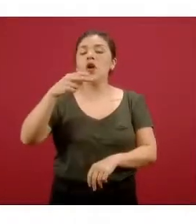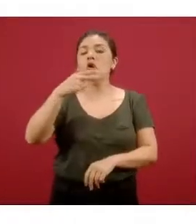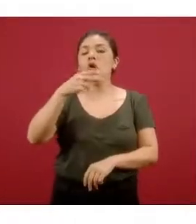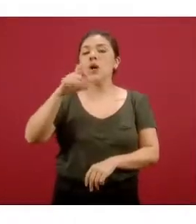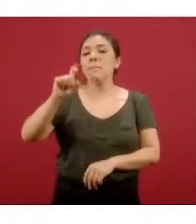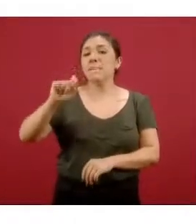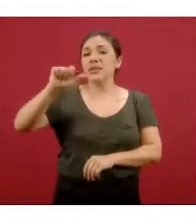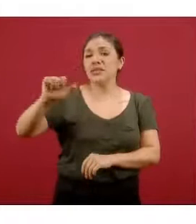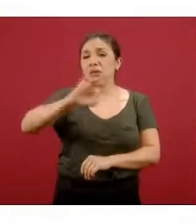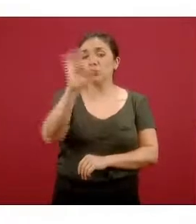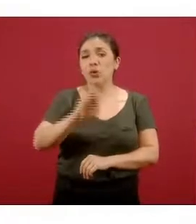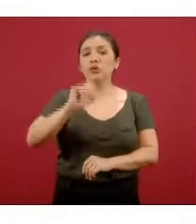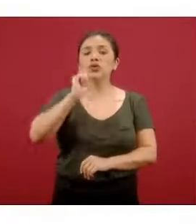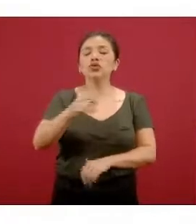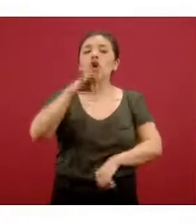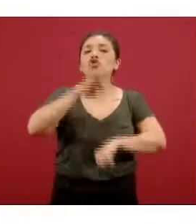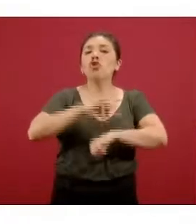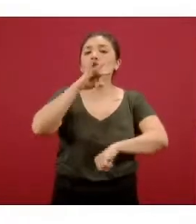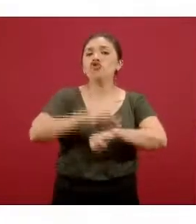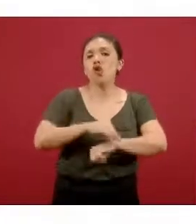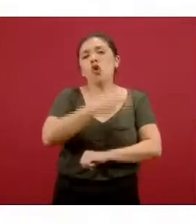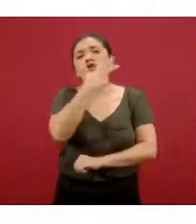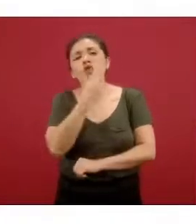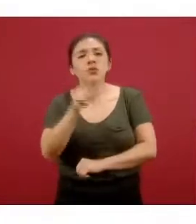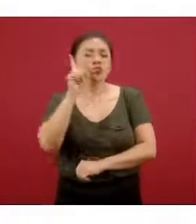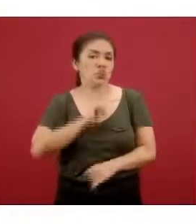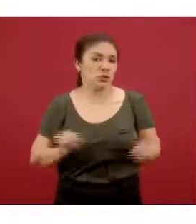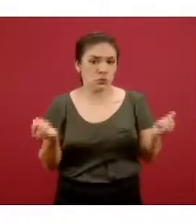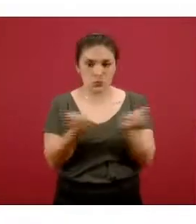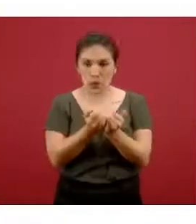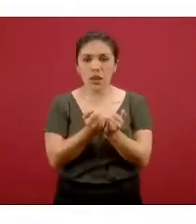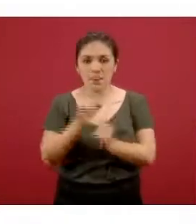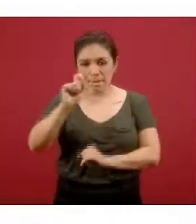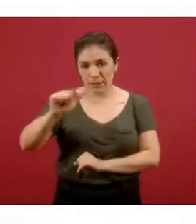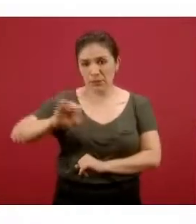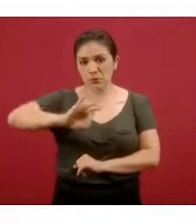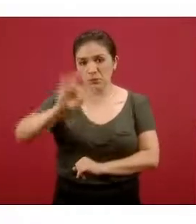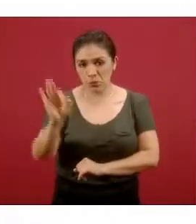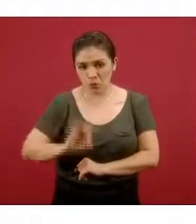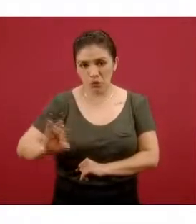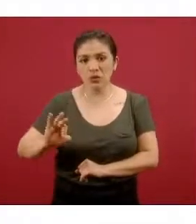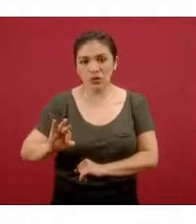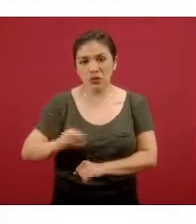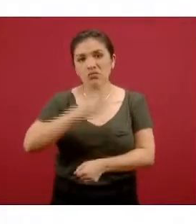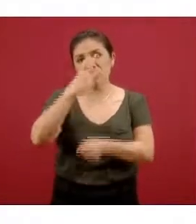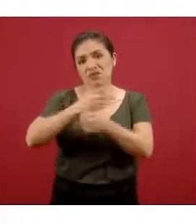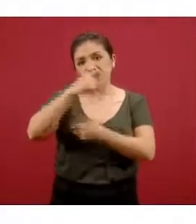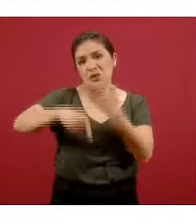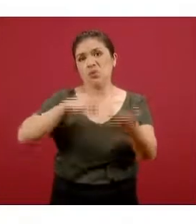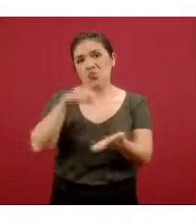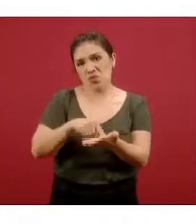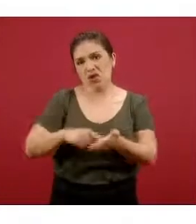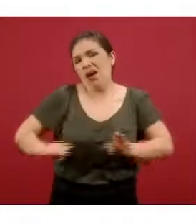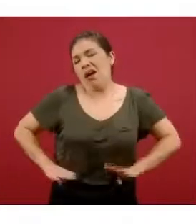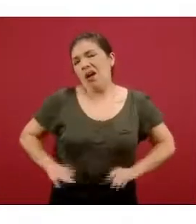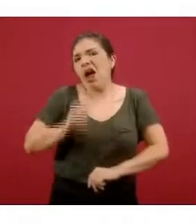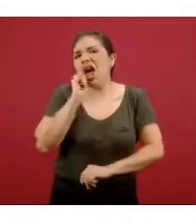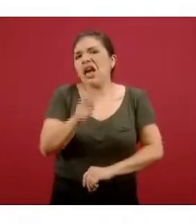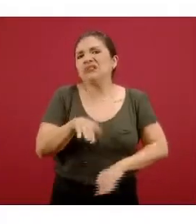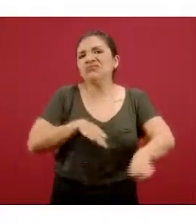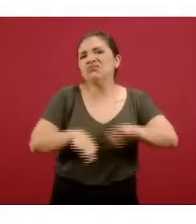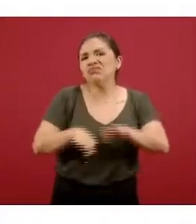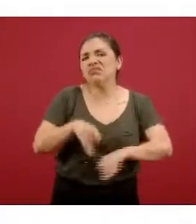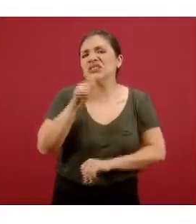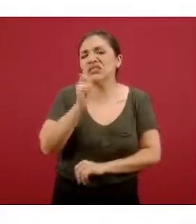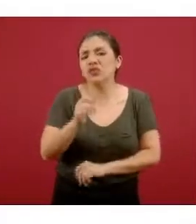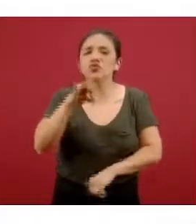los médicos ocupan con un 26% el tercer lugar en relación a la cantidad de